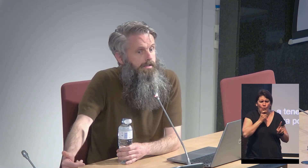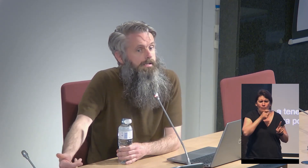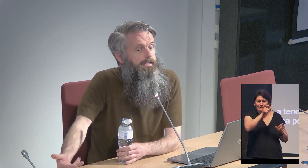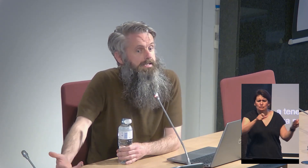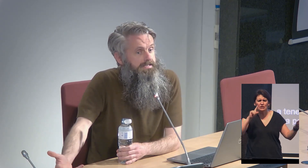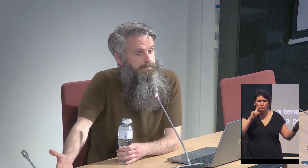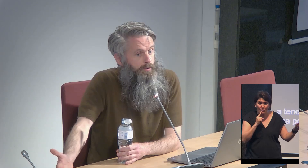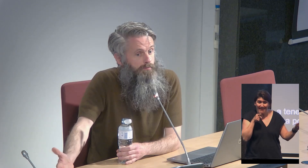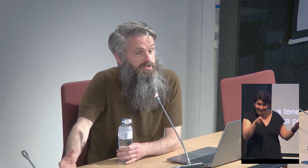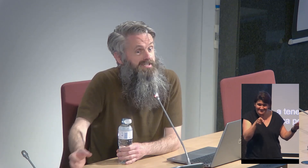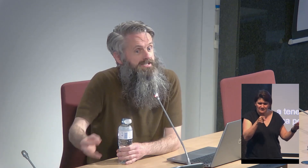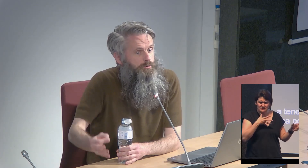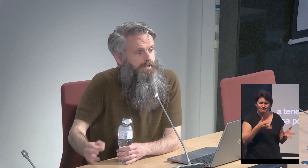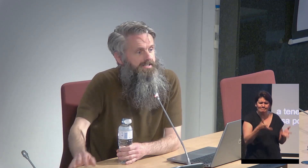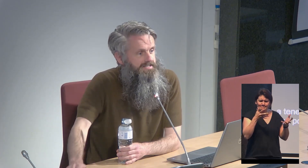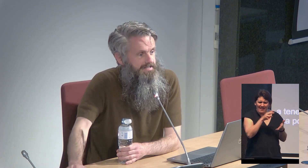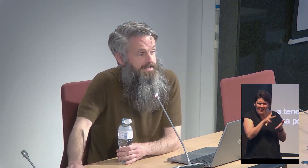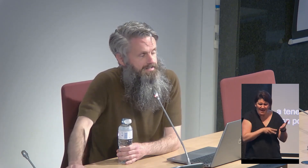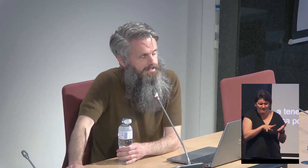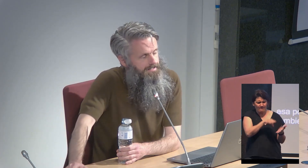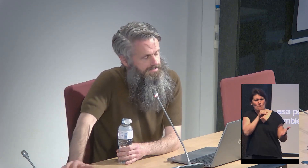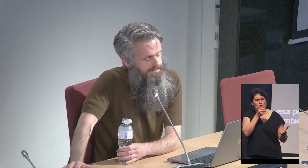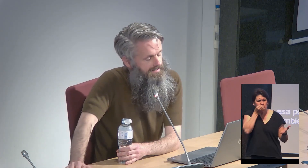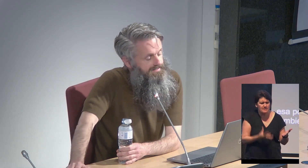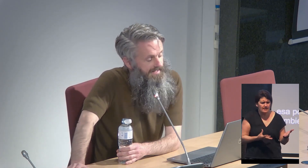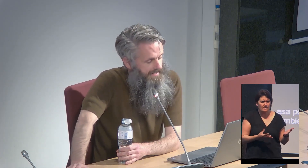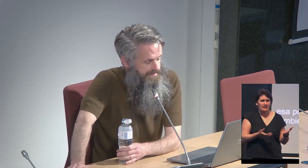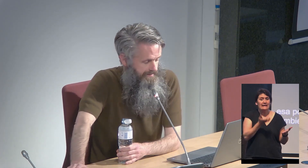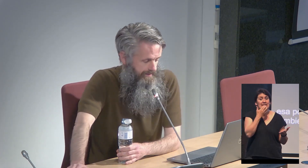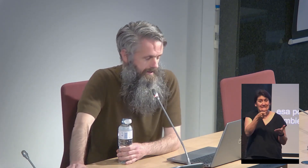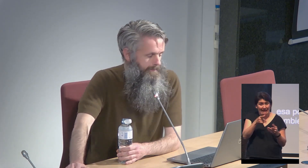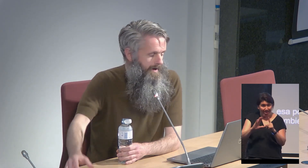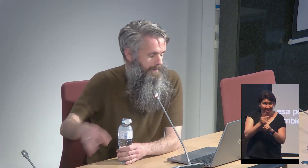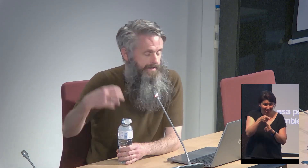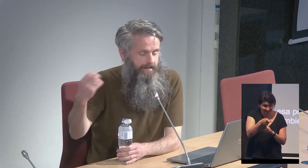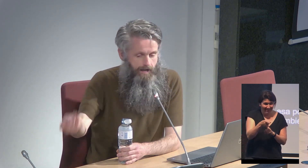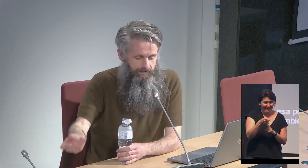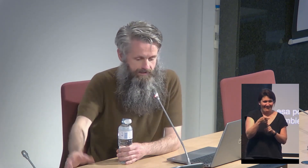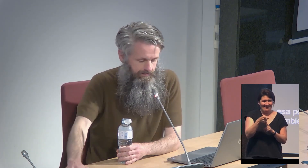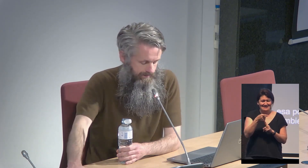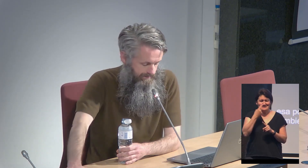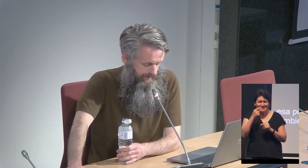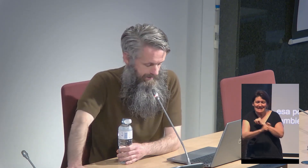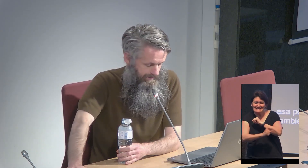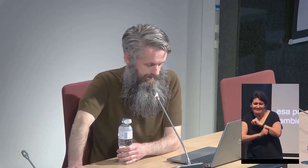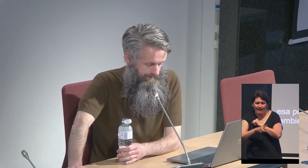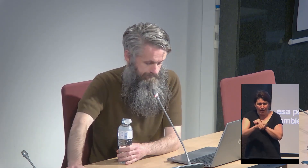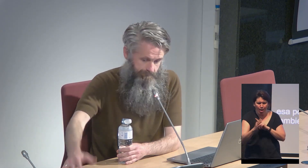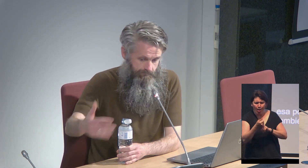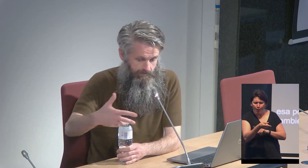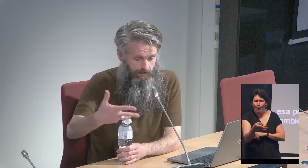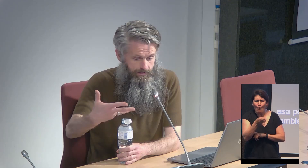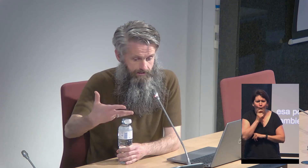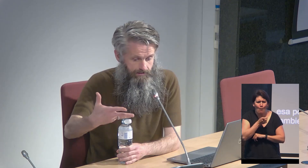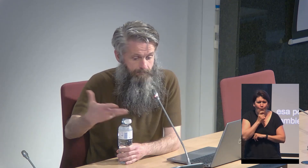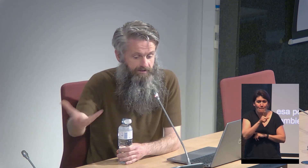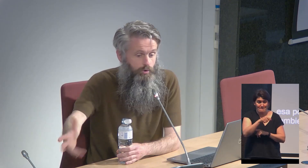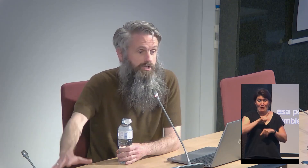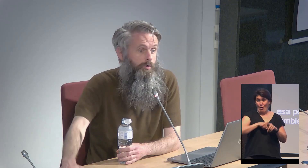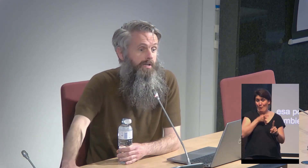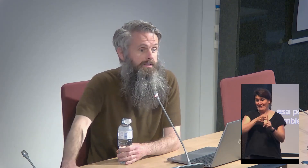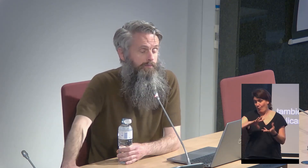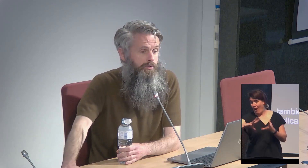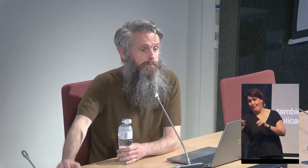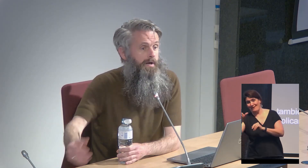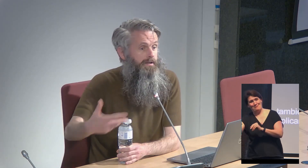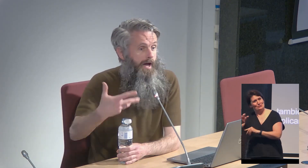bien y si podemos descubrir esas estrategias para aplicarlas a